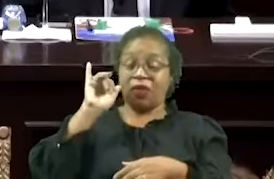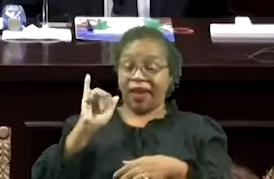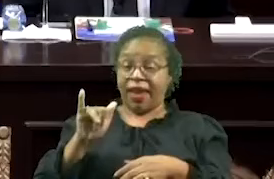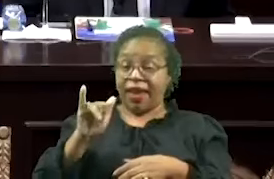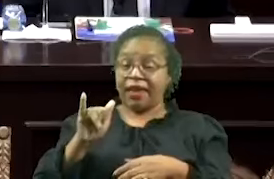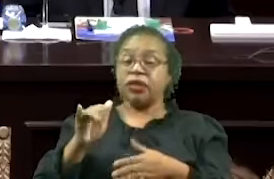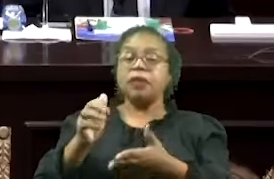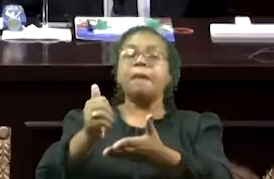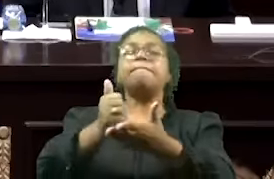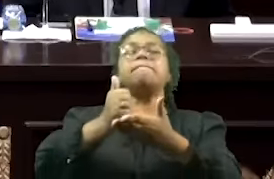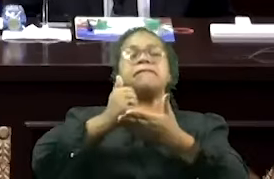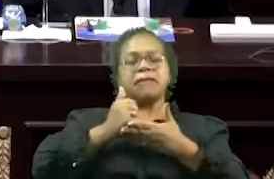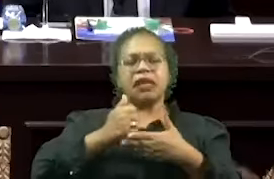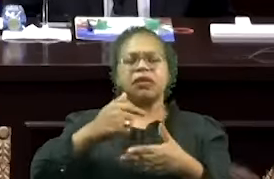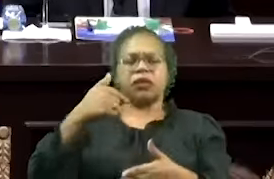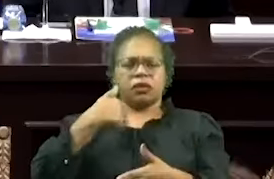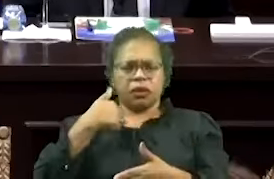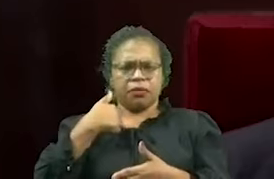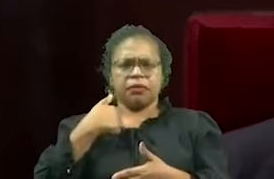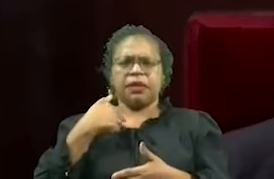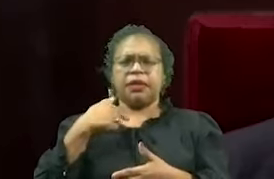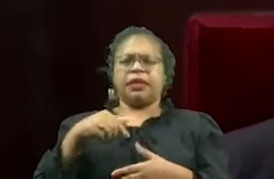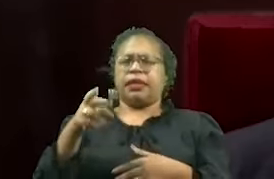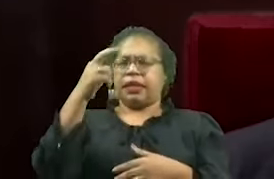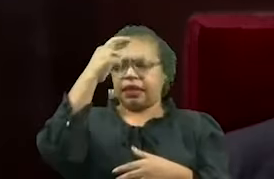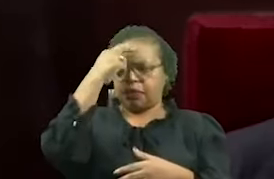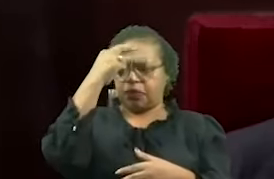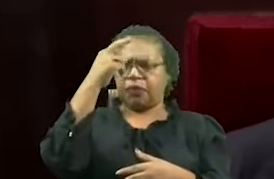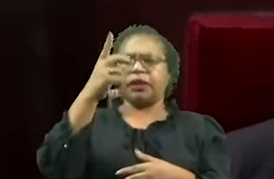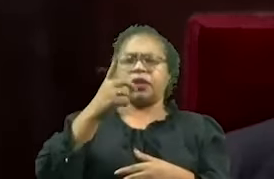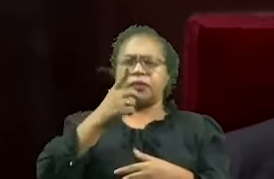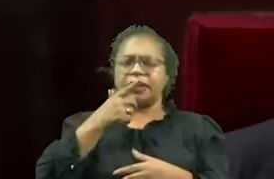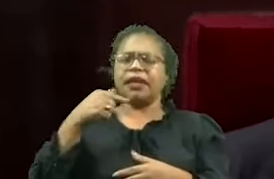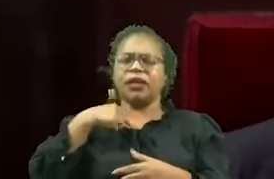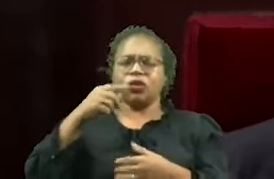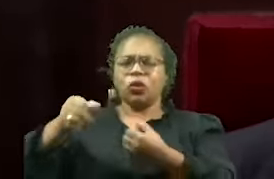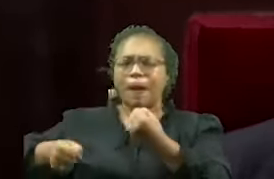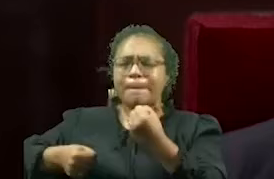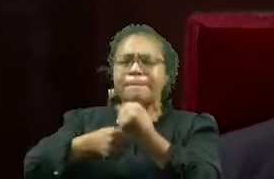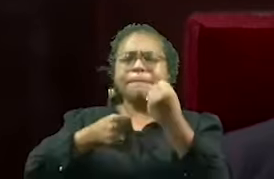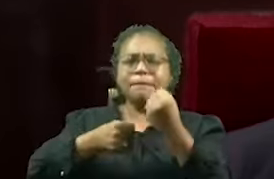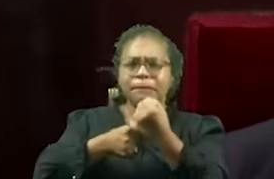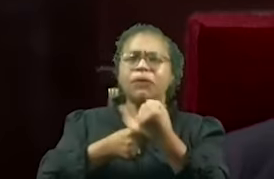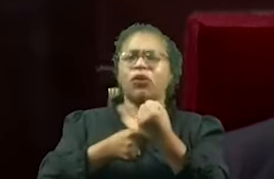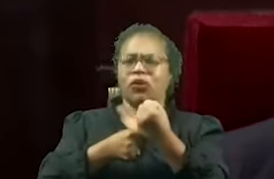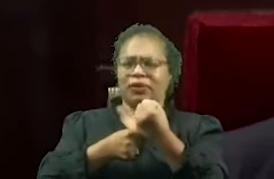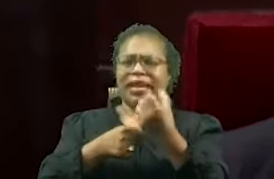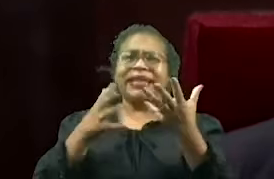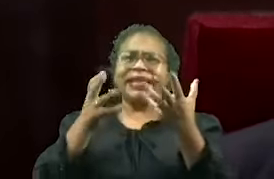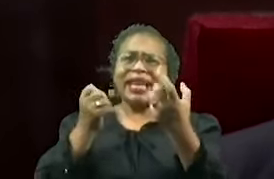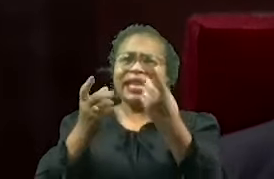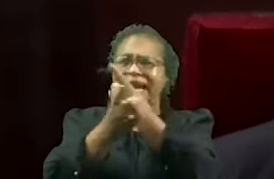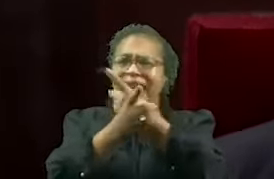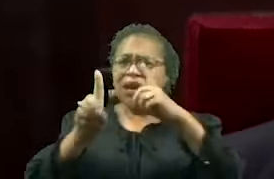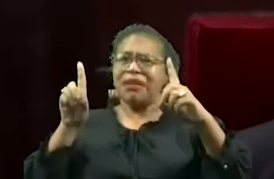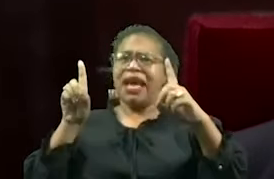contribuir a que en nuestro país la democracia no sea solo una aspiración sino una práctica